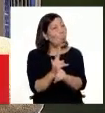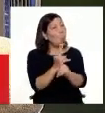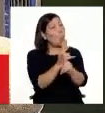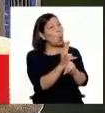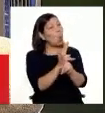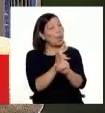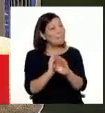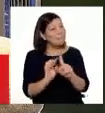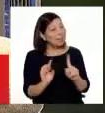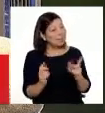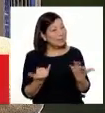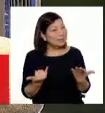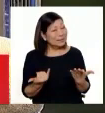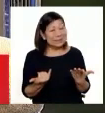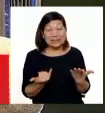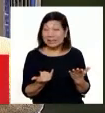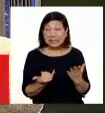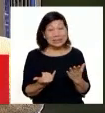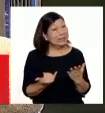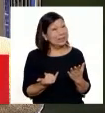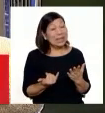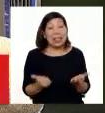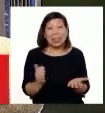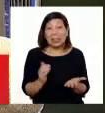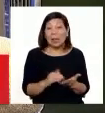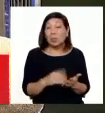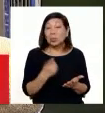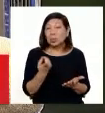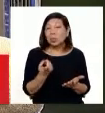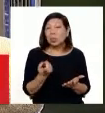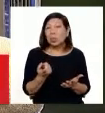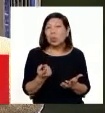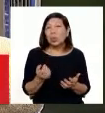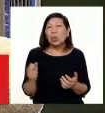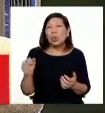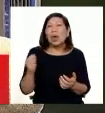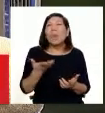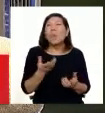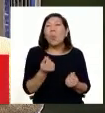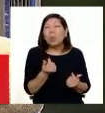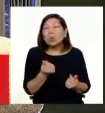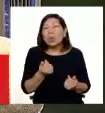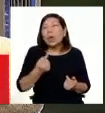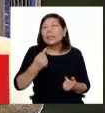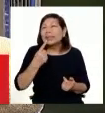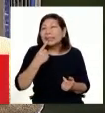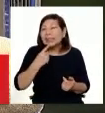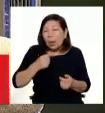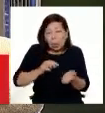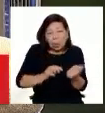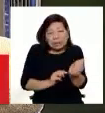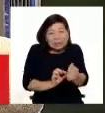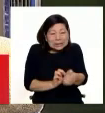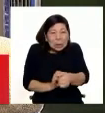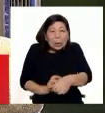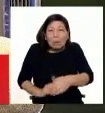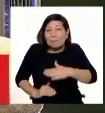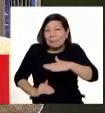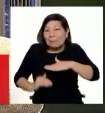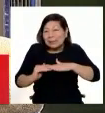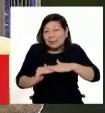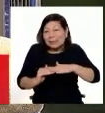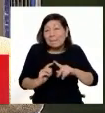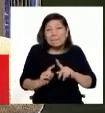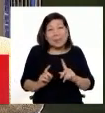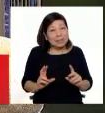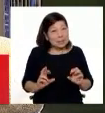cuidado porque este tipo de producto ultraprocesado, además de azúcar, tiene sodio, ya vemos que hay alta cantidad de personas con hipertensión. Entonces